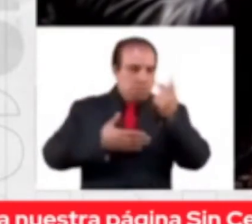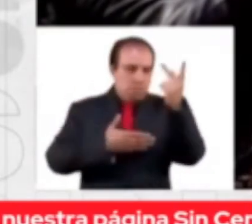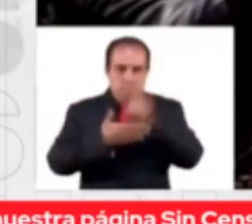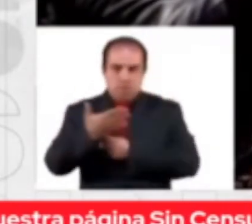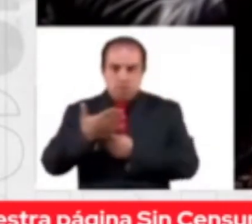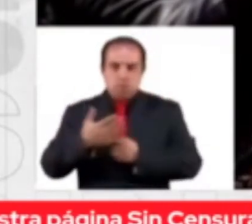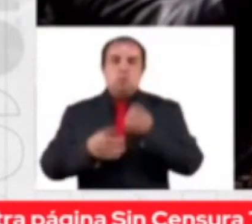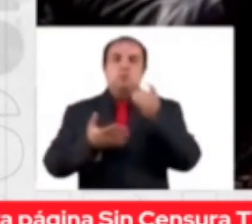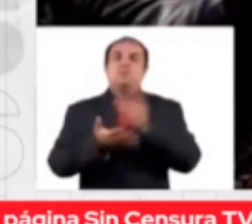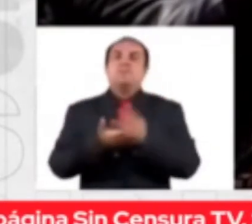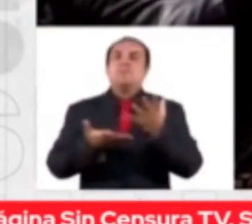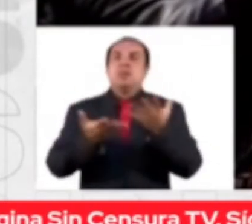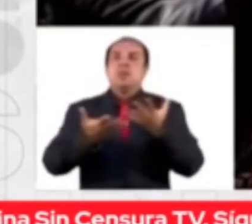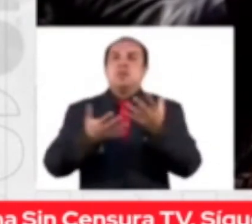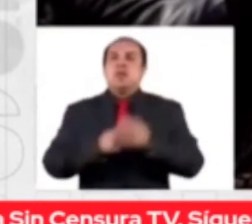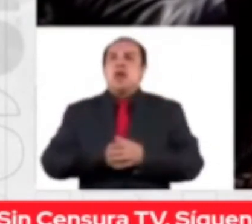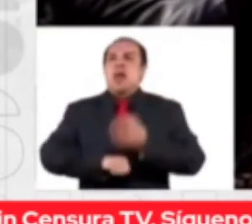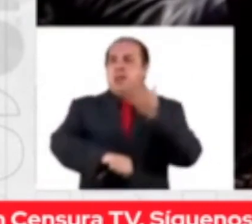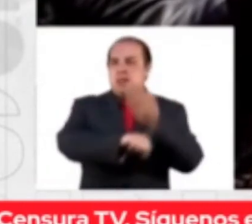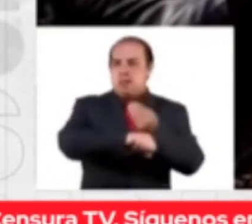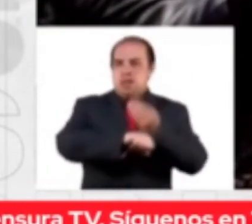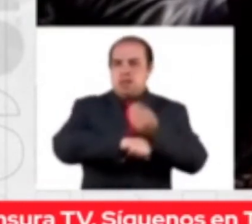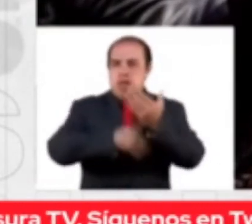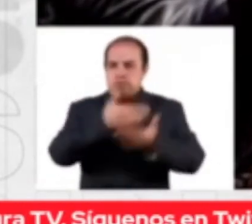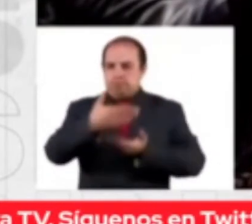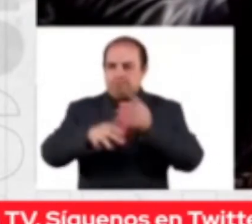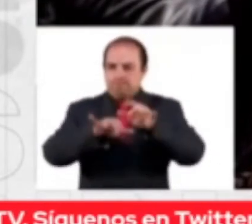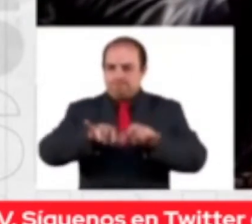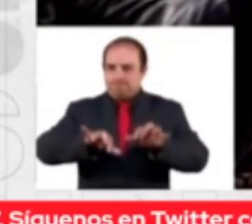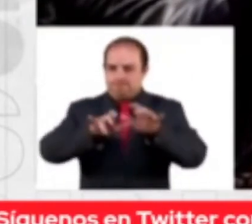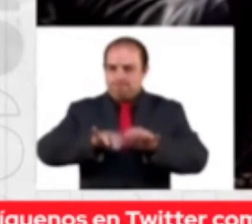sino que estaban dándole mantenimiento al servidor y ahí...